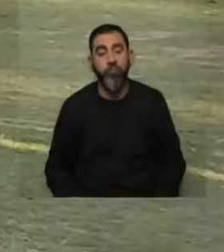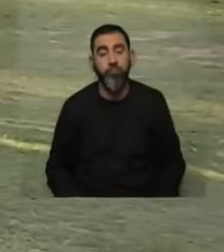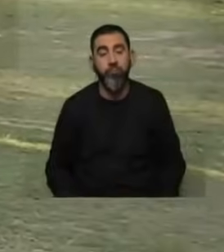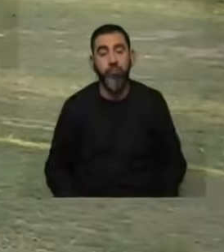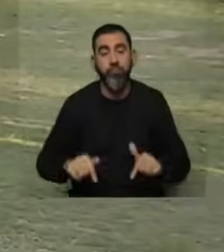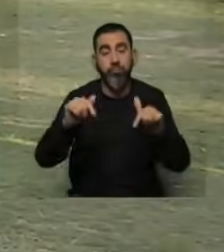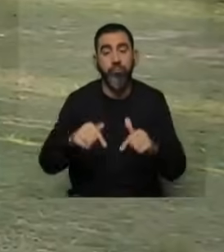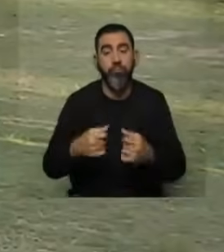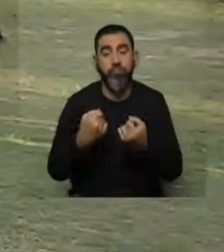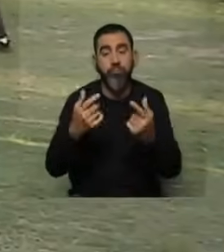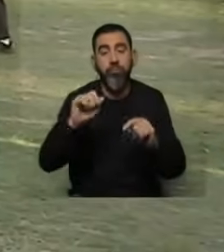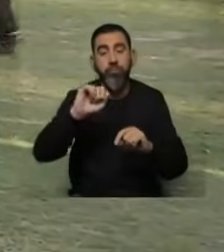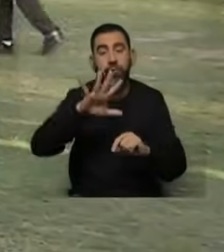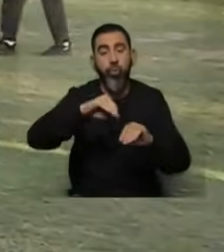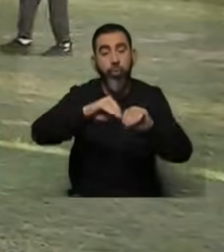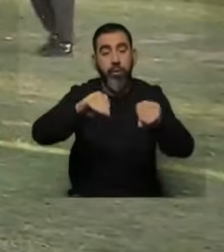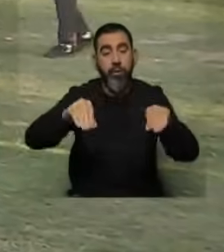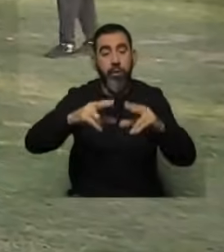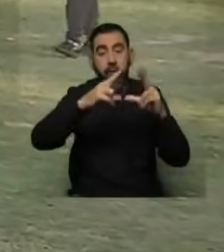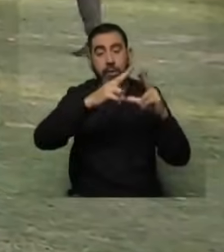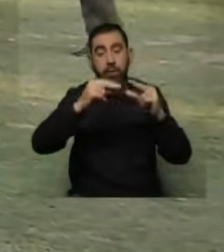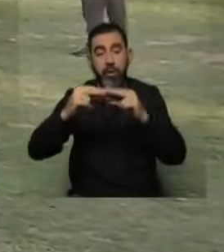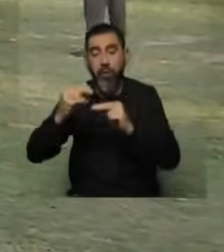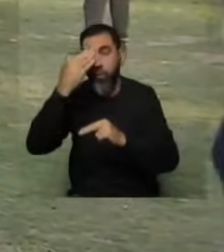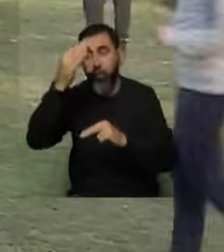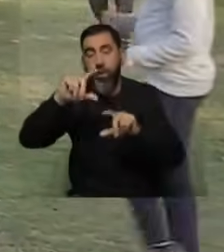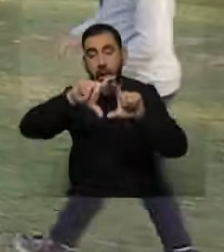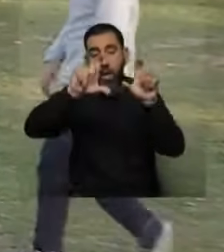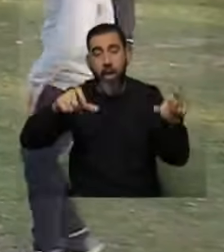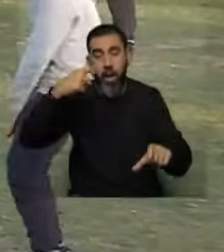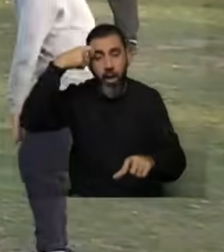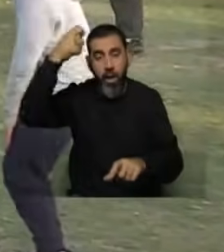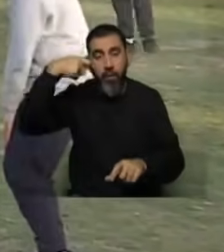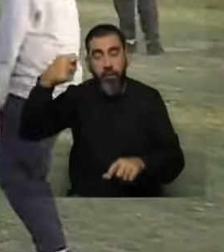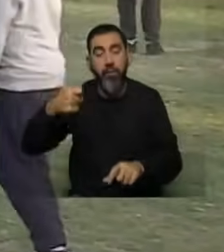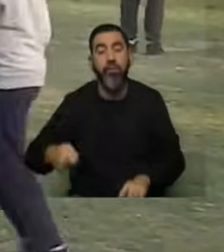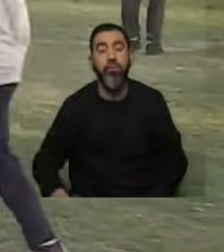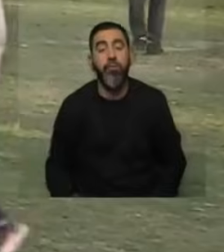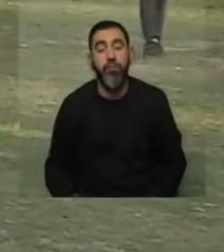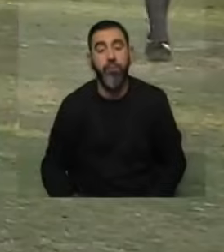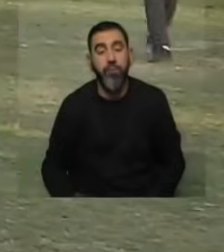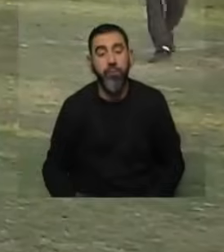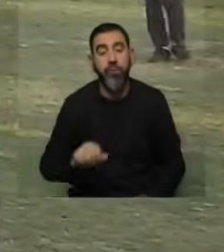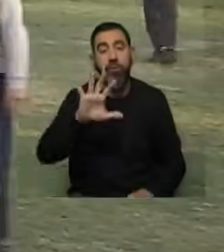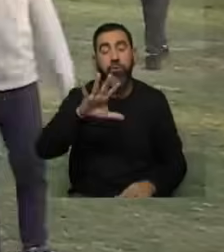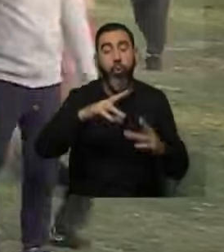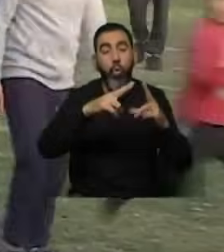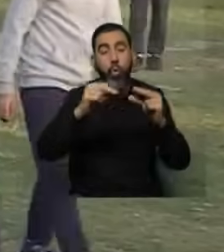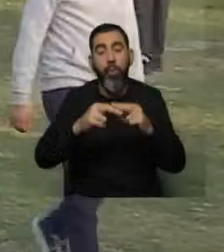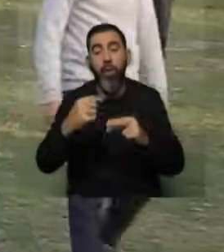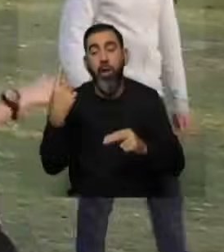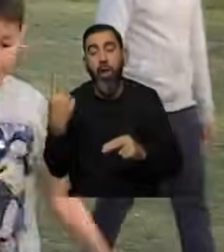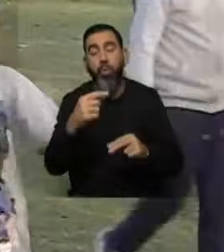estamos acá entregando cinco predios para cooperativas en frente a Anel arena en el barrio de la innovación son cinco cooperativas una de cada